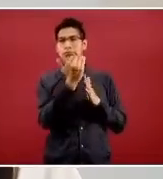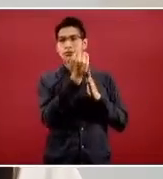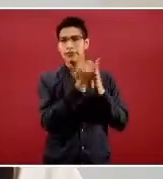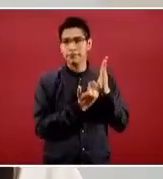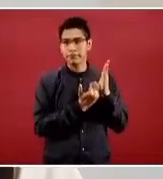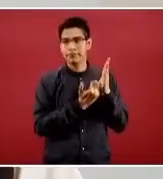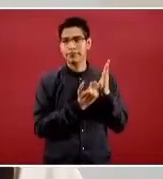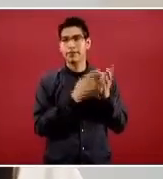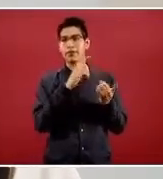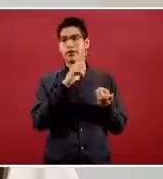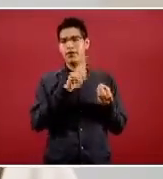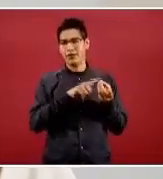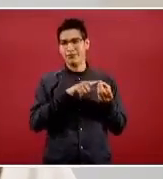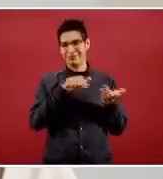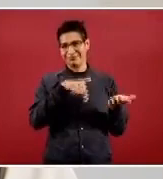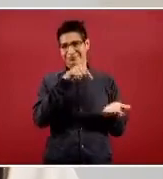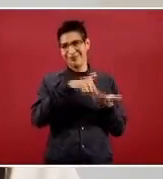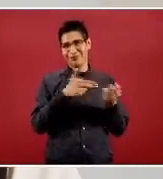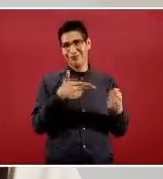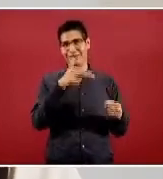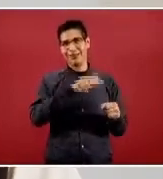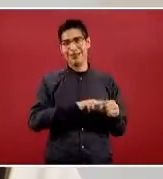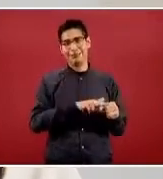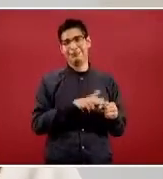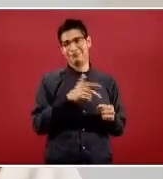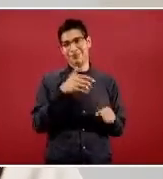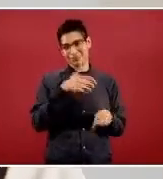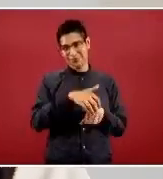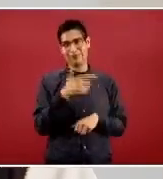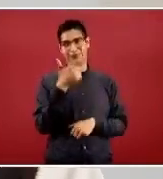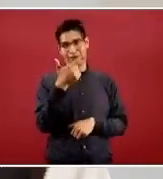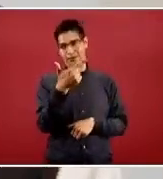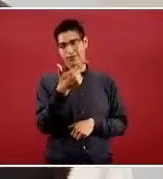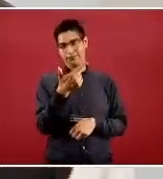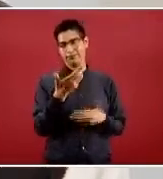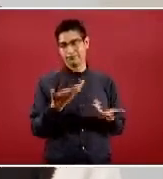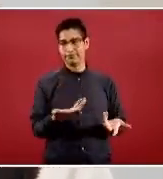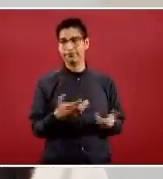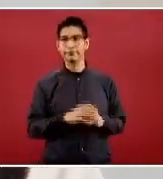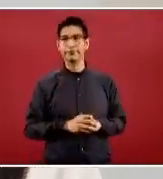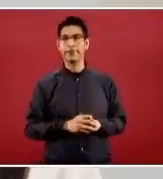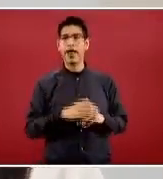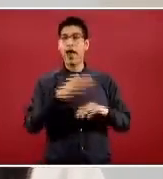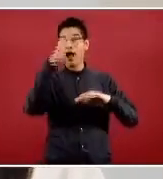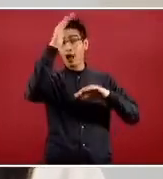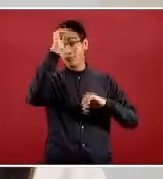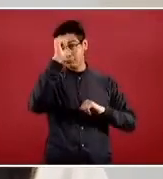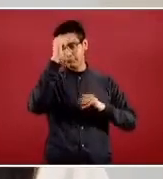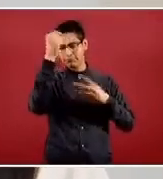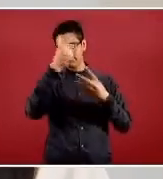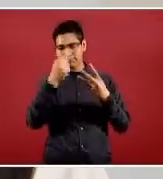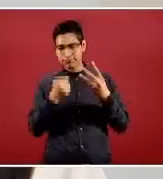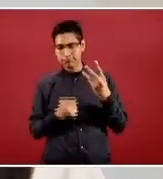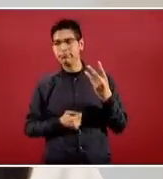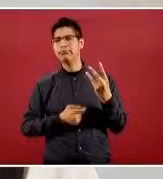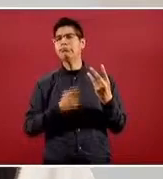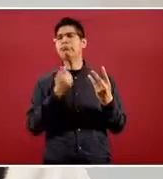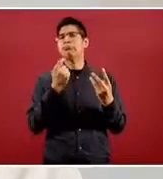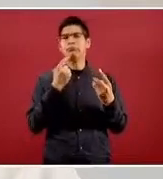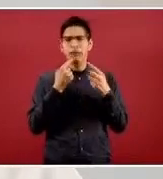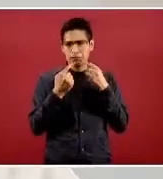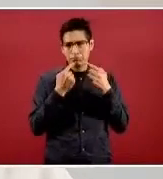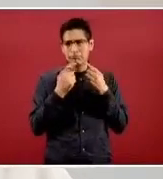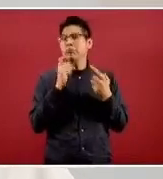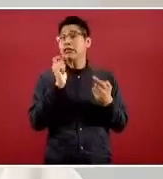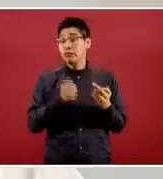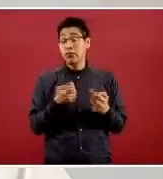General de Zona Número 7, ubicado en la ciudad de Monclova. Llegando a los siguientes acuerdos importantes, nosotros siempre